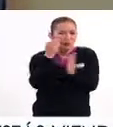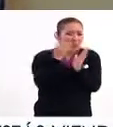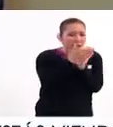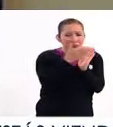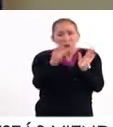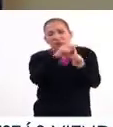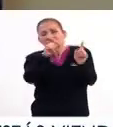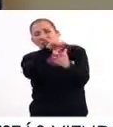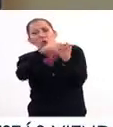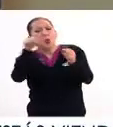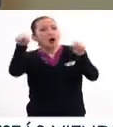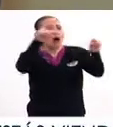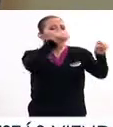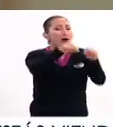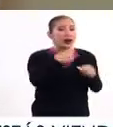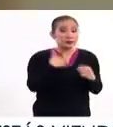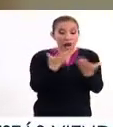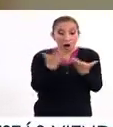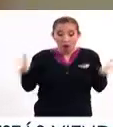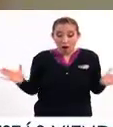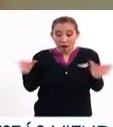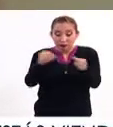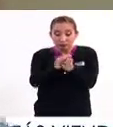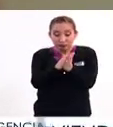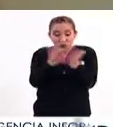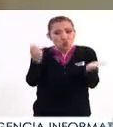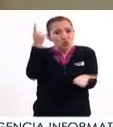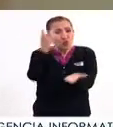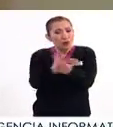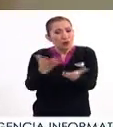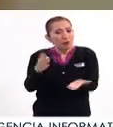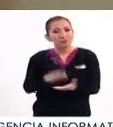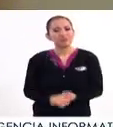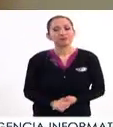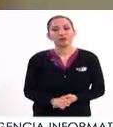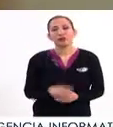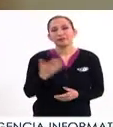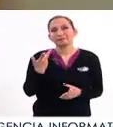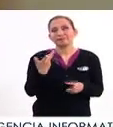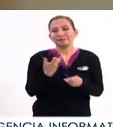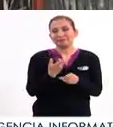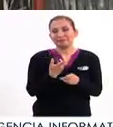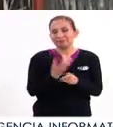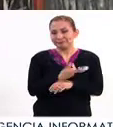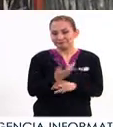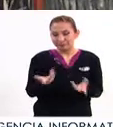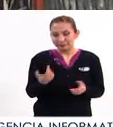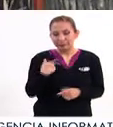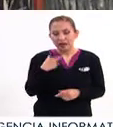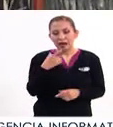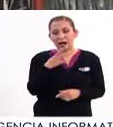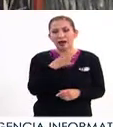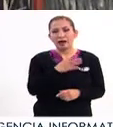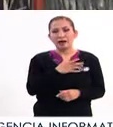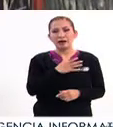tiempo en muchas partes, y tenerlo en un corpus, en un libro? Bueno, lo que pasa es que creo que